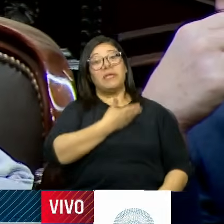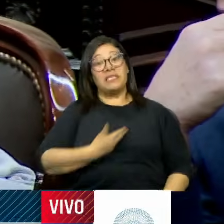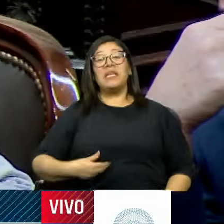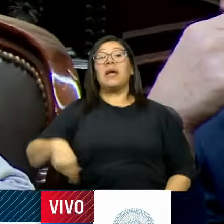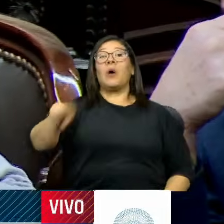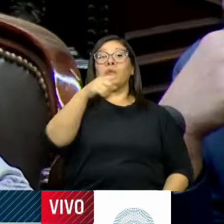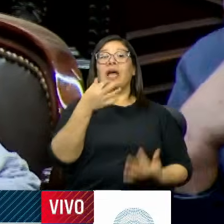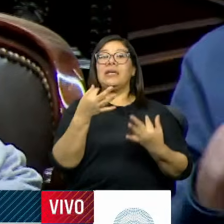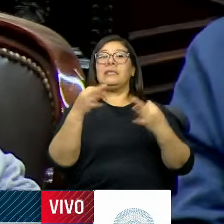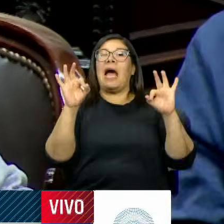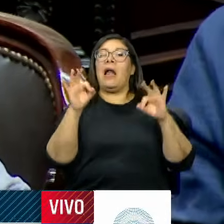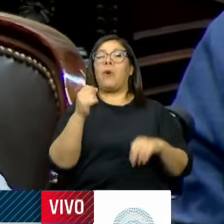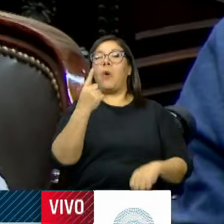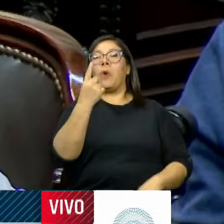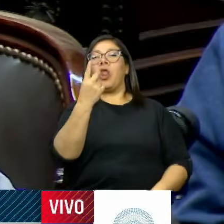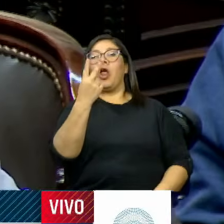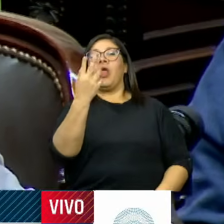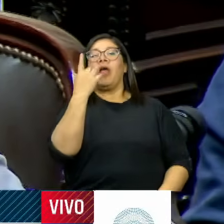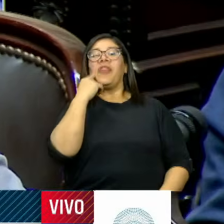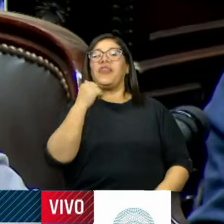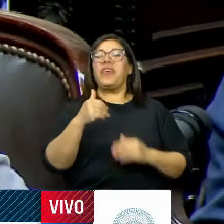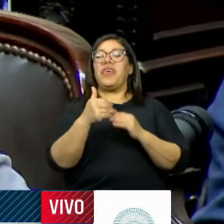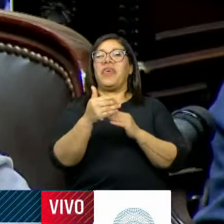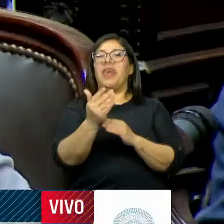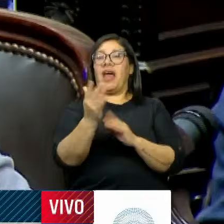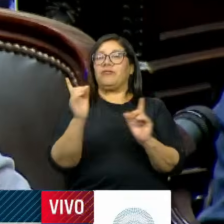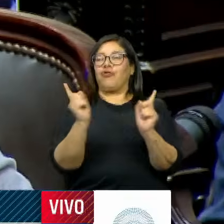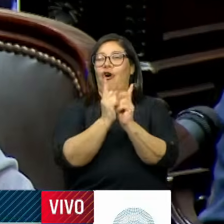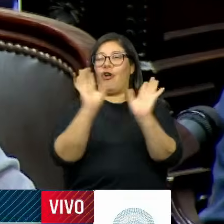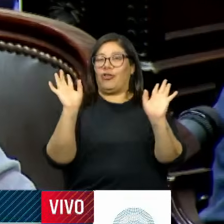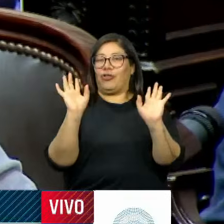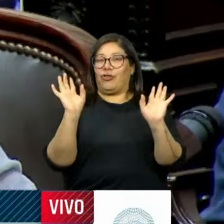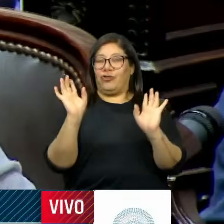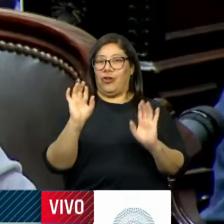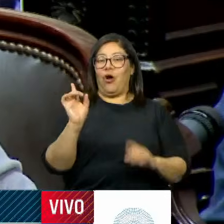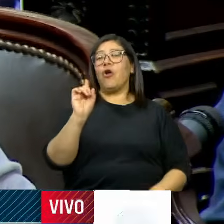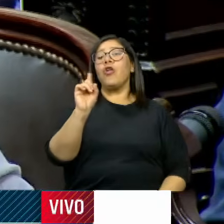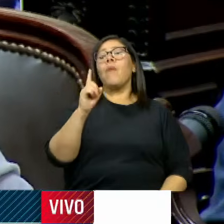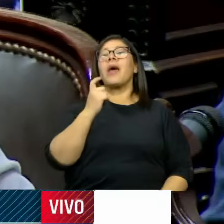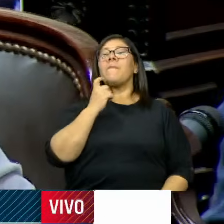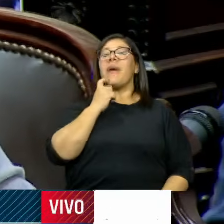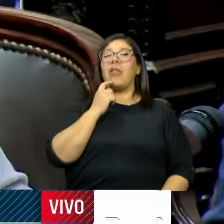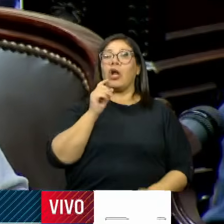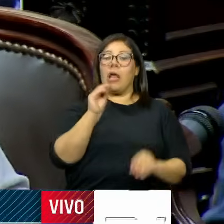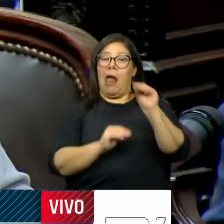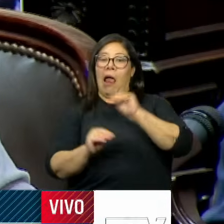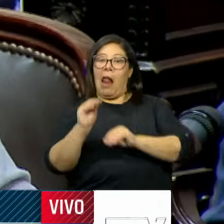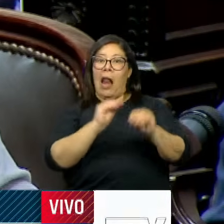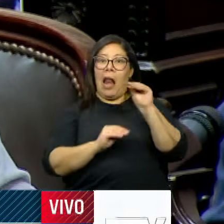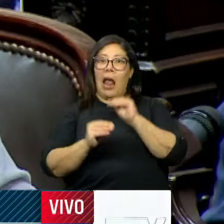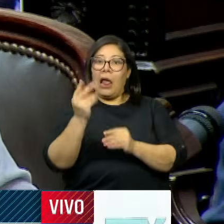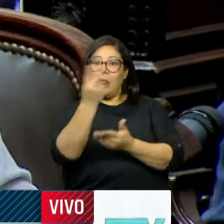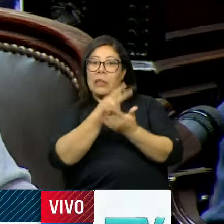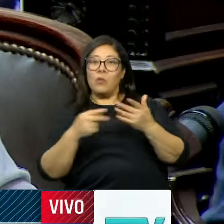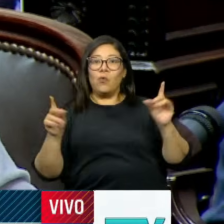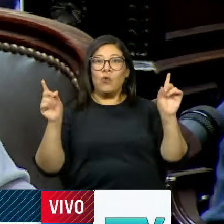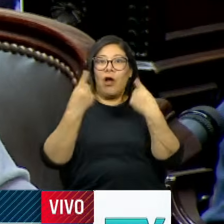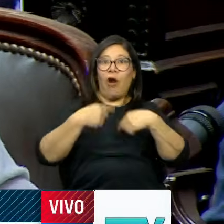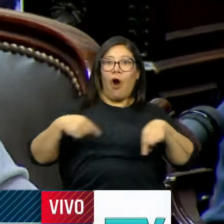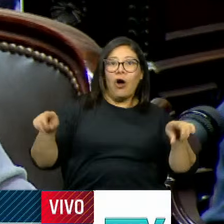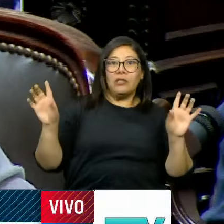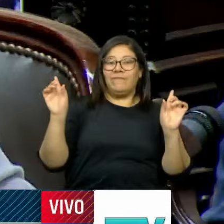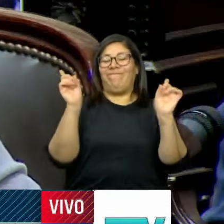días de tiempo, no para que Manuel Adorni acomode los números, porque ya intentó acomodarlos y vimos que no